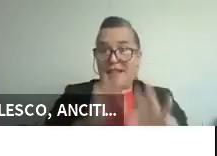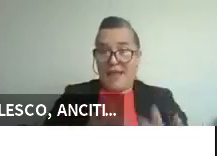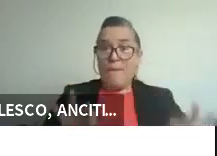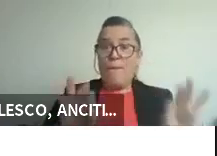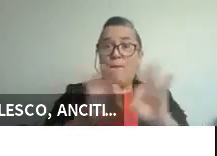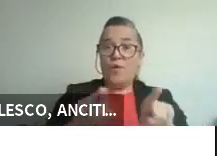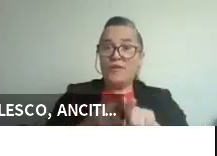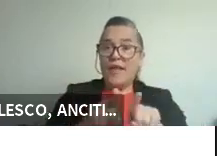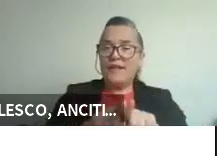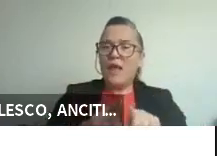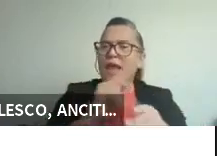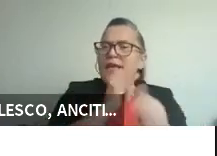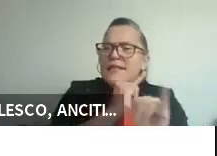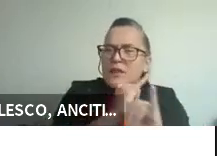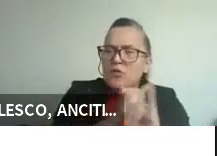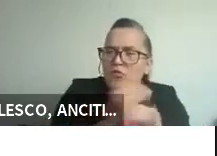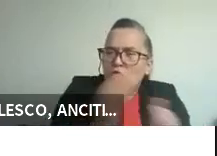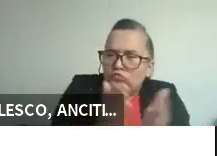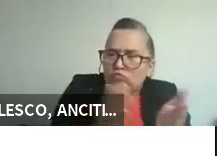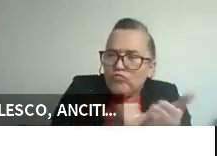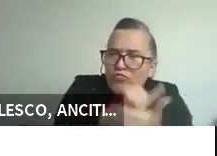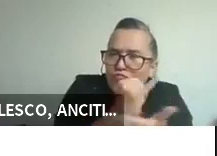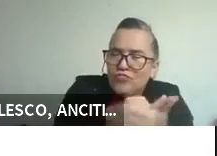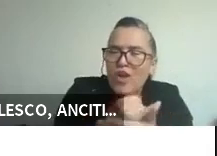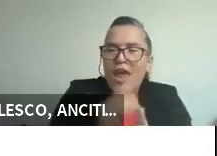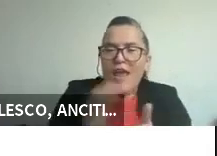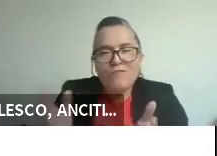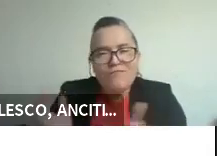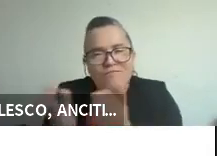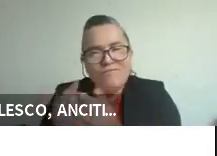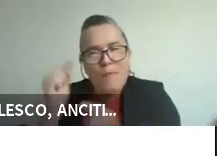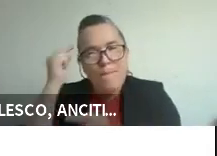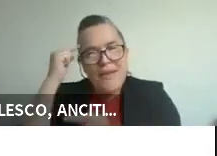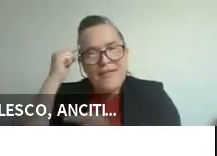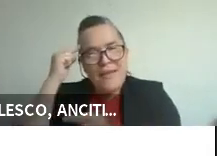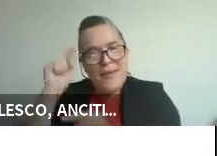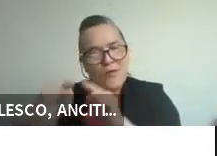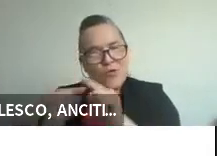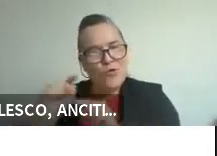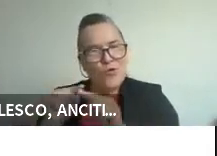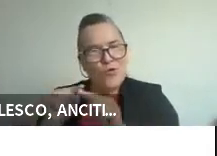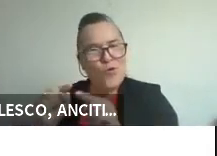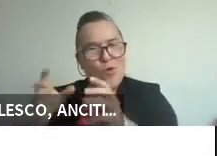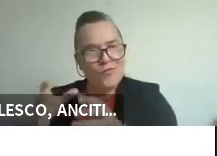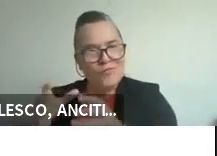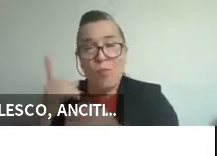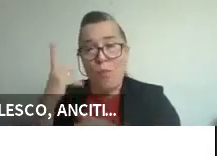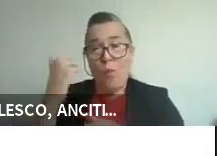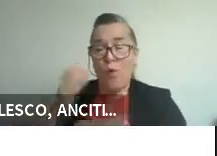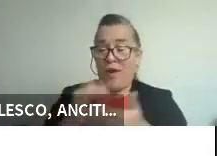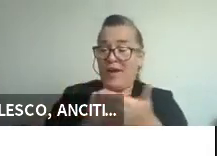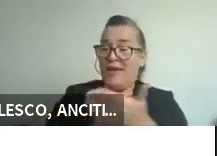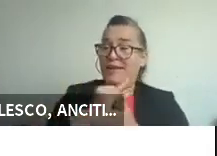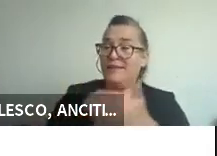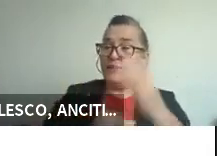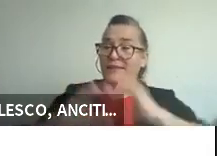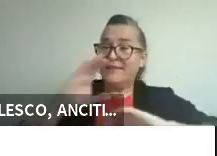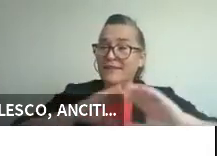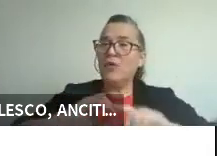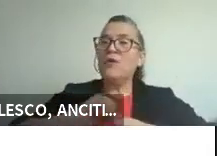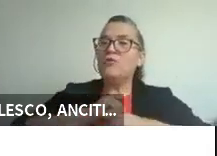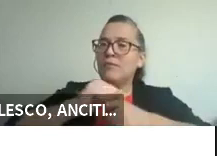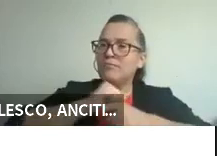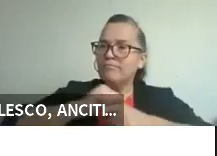investigación es una institución que cultiva el pensamiento crítico porque la investigación científica es un ejercicio permanente de